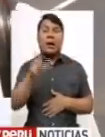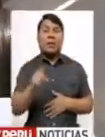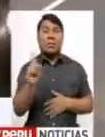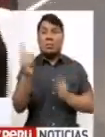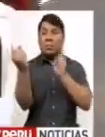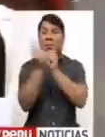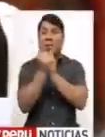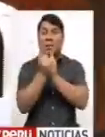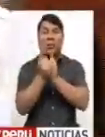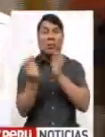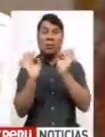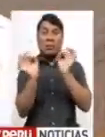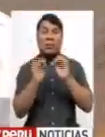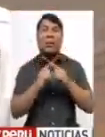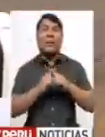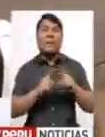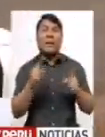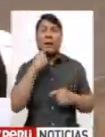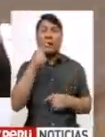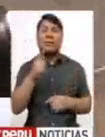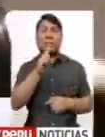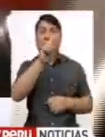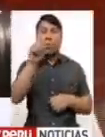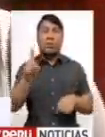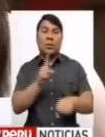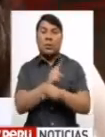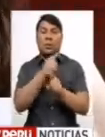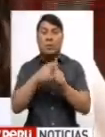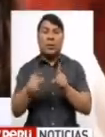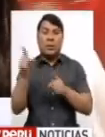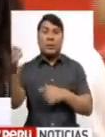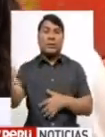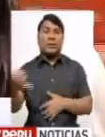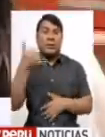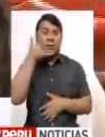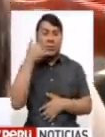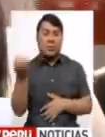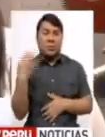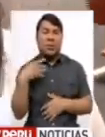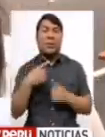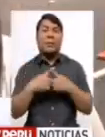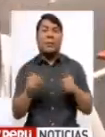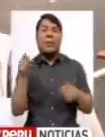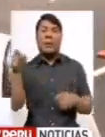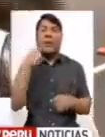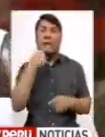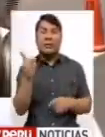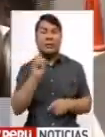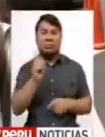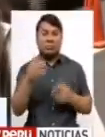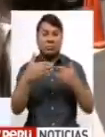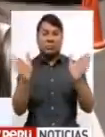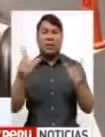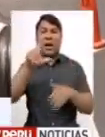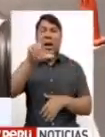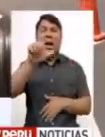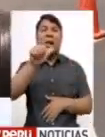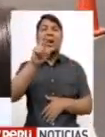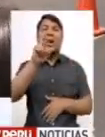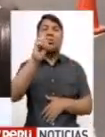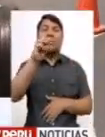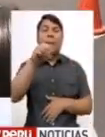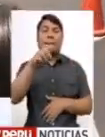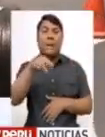pero nos ha asegurado que entre una hora y media se va a comunicar con nosotros y nos ha asegurado que no han dado luz verde para ellos. Nos interesa que haya